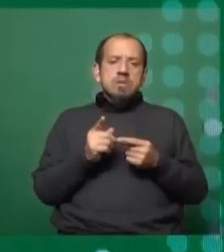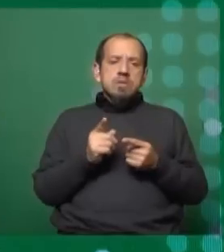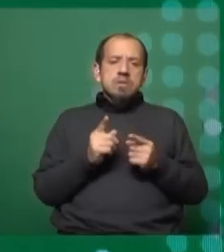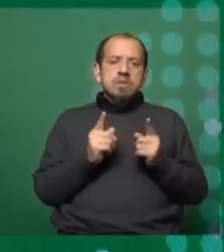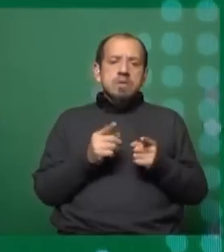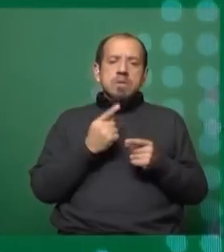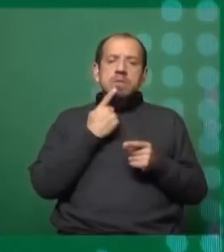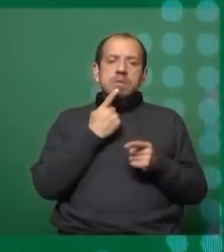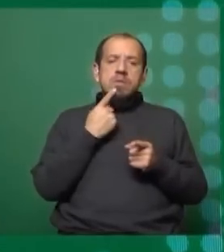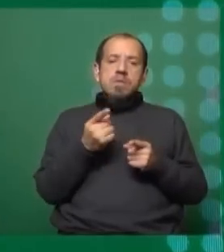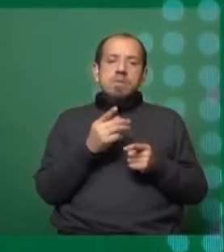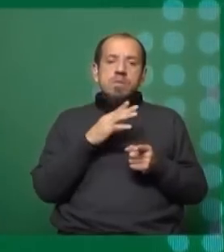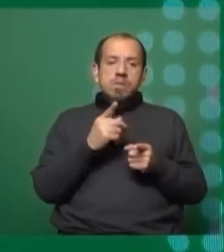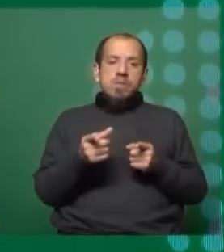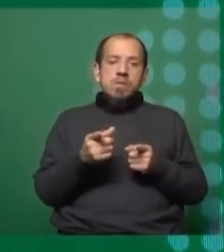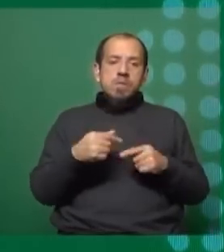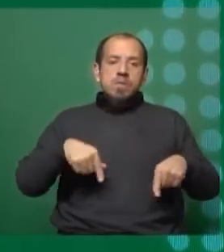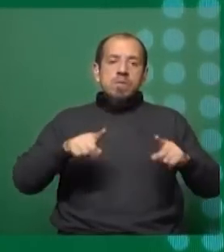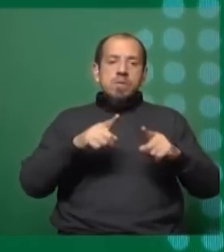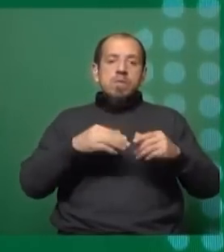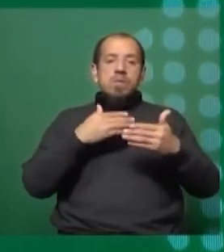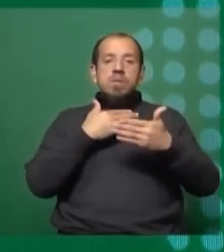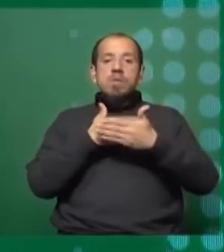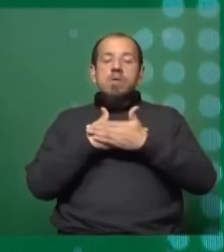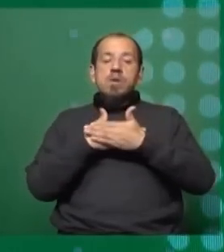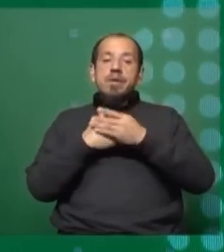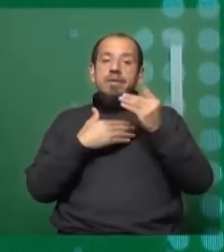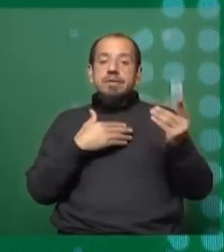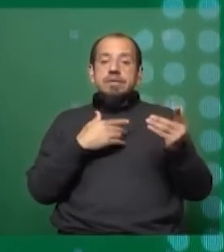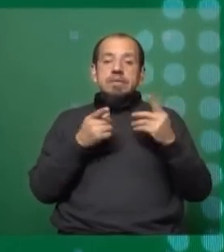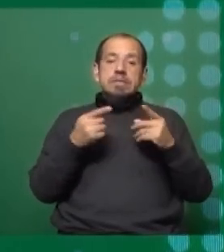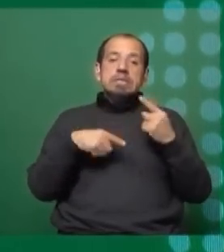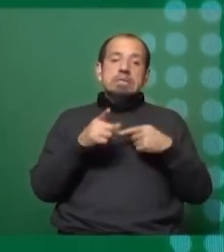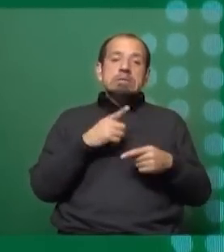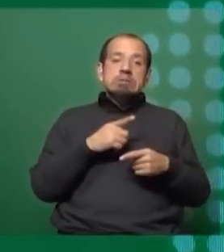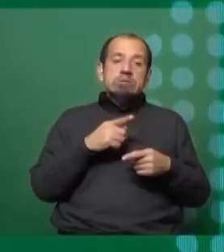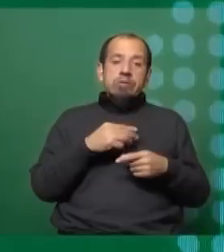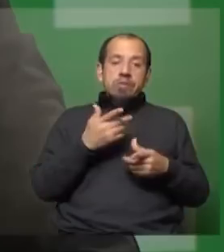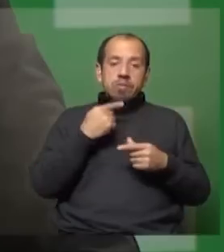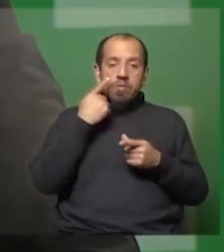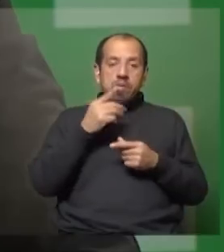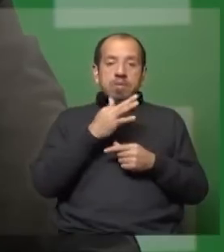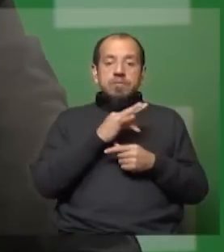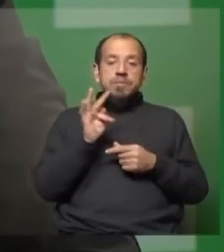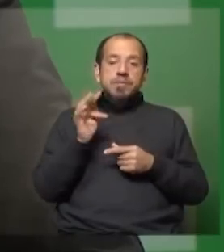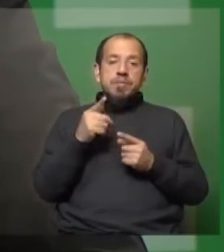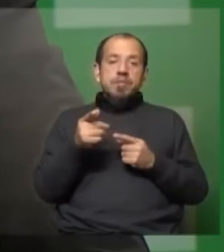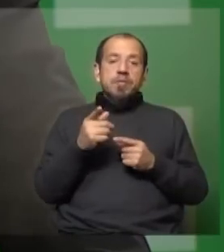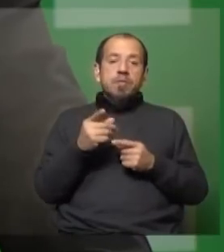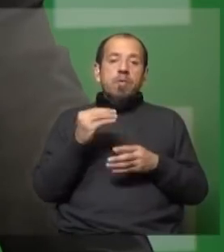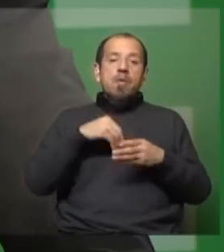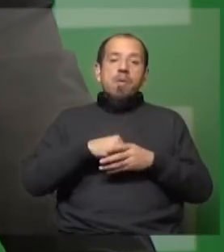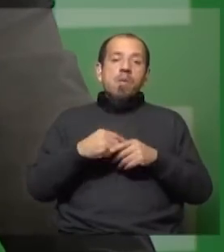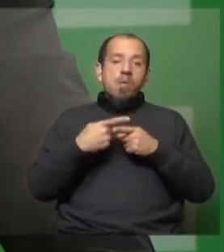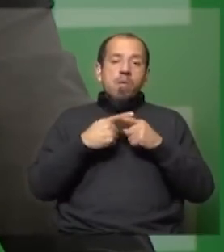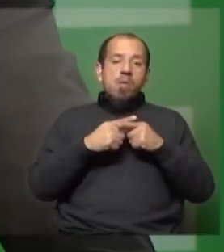el punto de vista político que ha alimentado a la ultraderechas de una manera en las últimas que no te puedo contar Francia que además va a ser muy influyente en